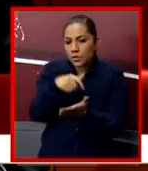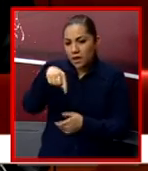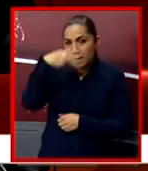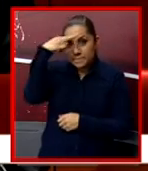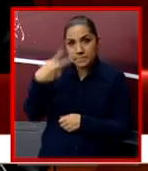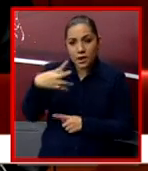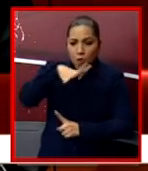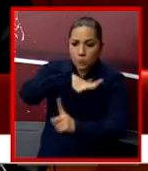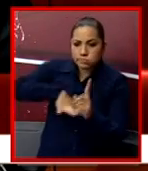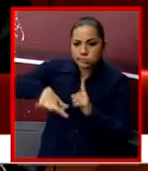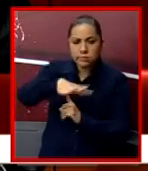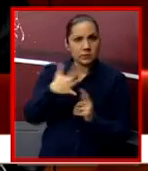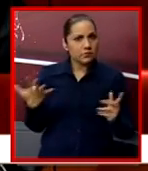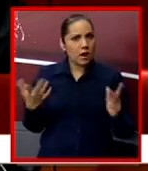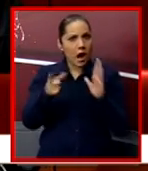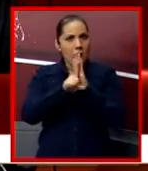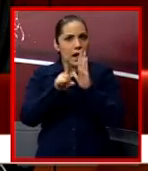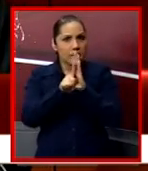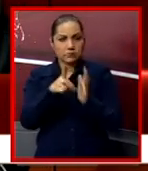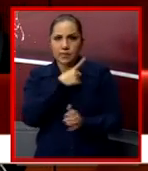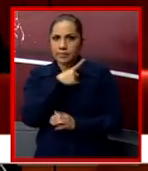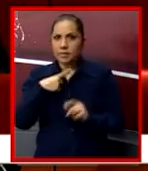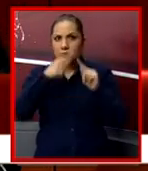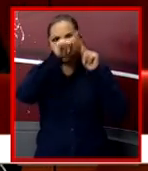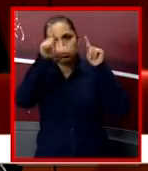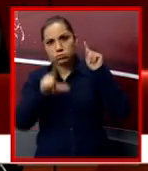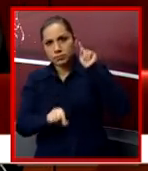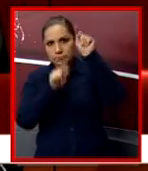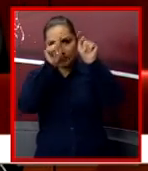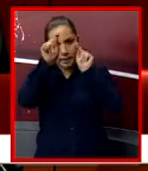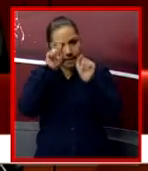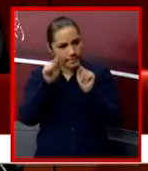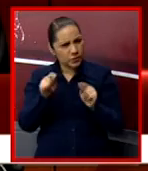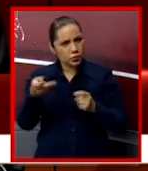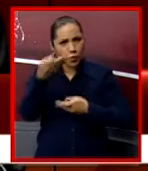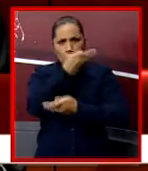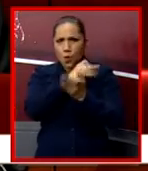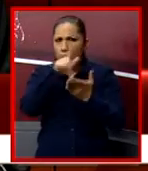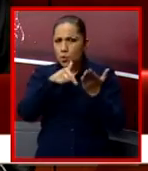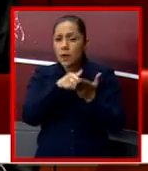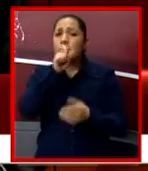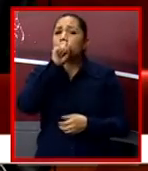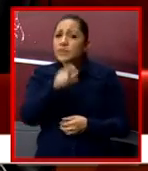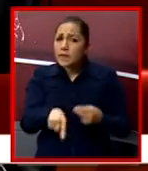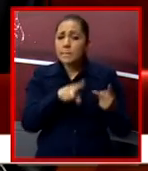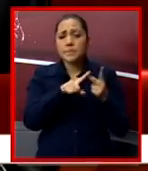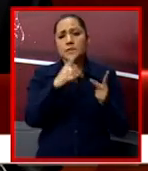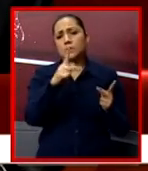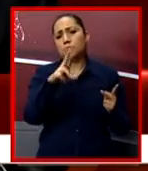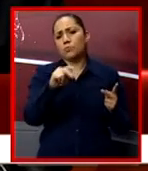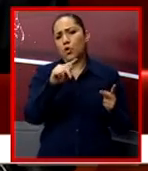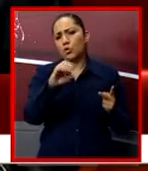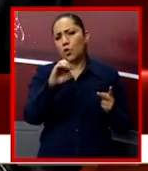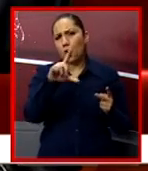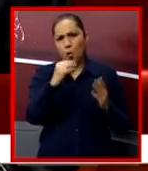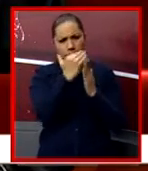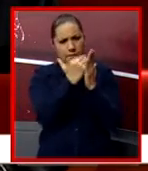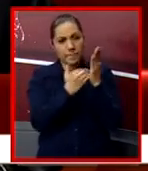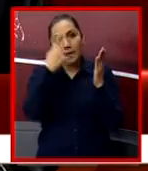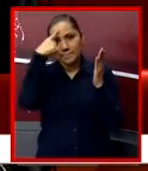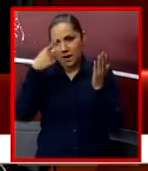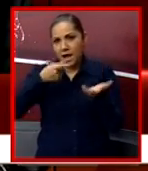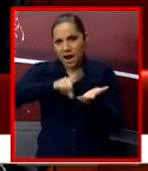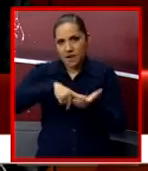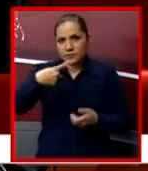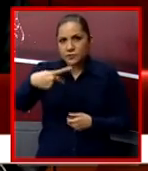México, cuando es necesario extenderla al resto del país, hasta los protocolos de prevención que se siguen en las